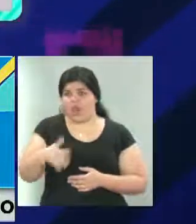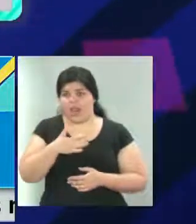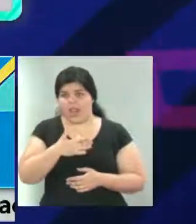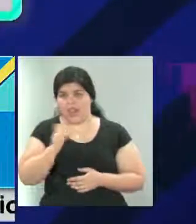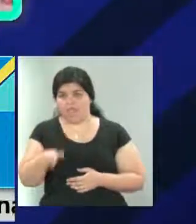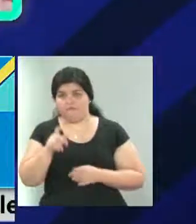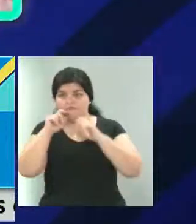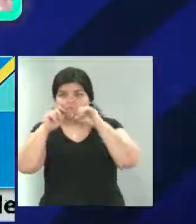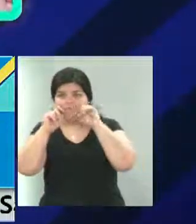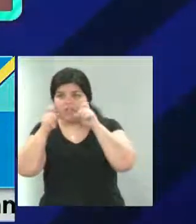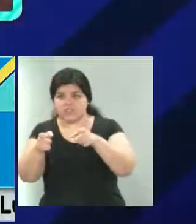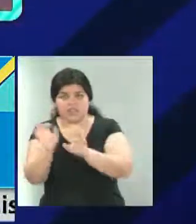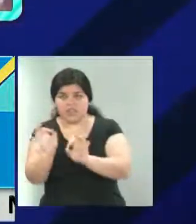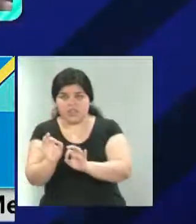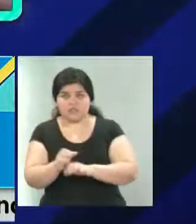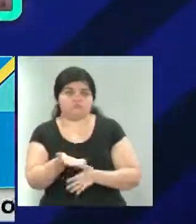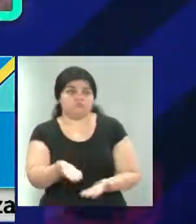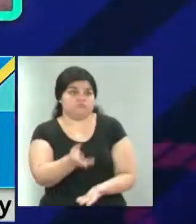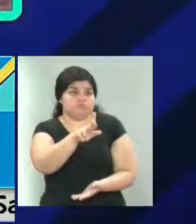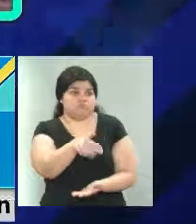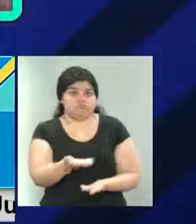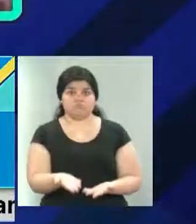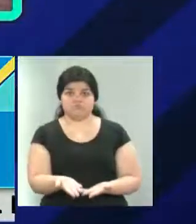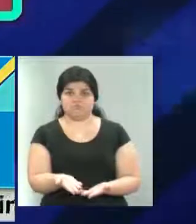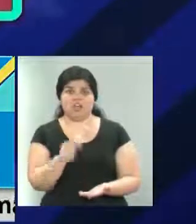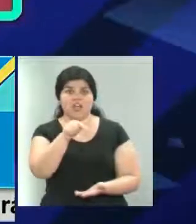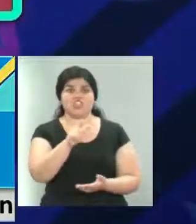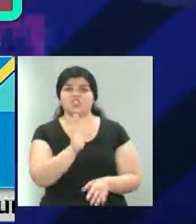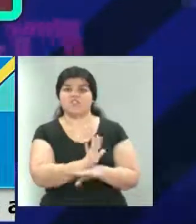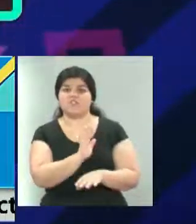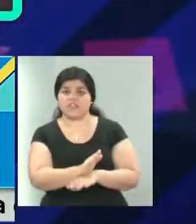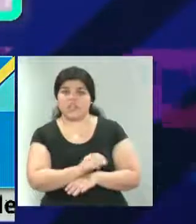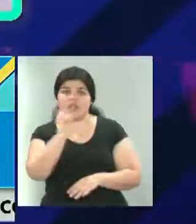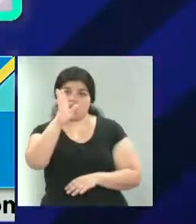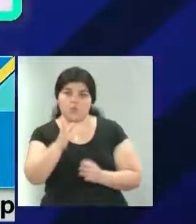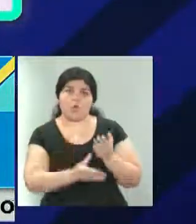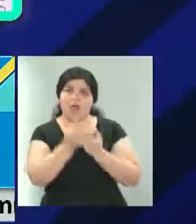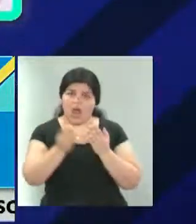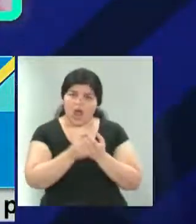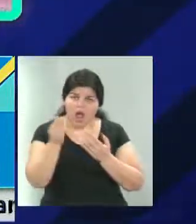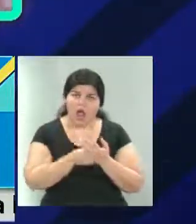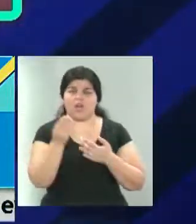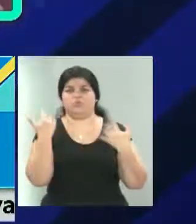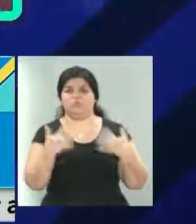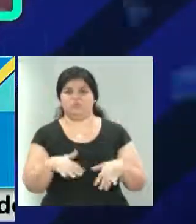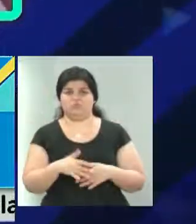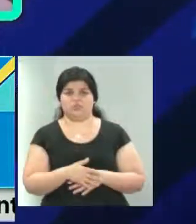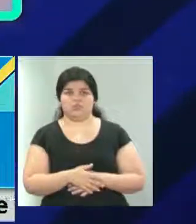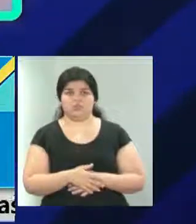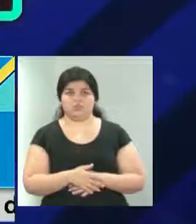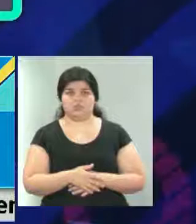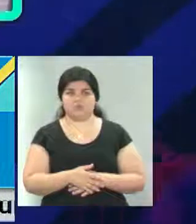Sin visitante. Y ahí es un gran gasto para el club, que a lo mejor no llega ni siquiera al